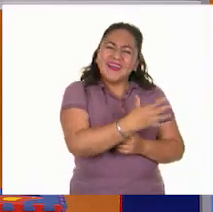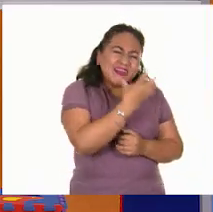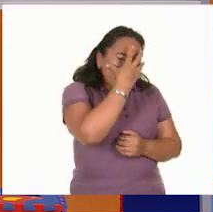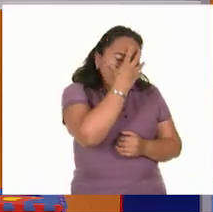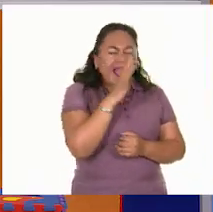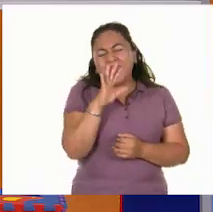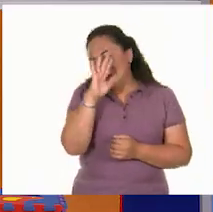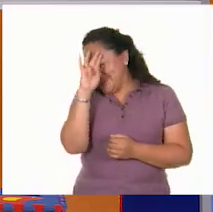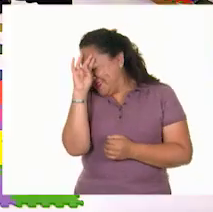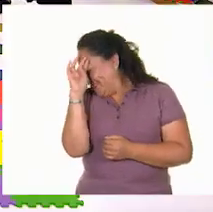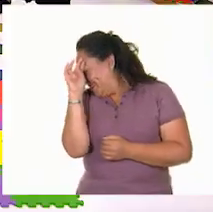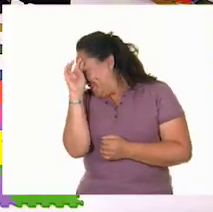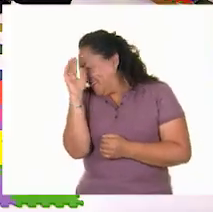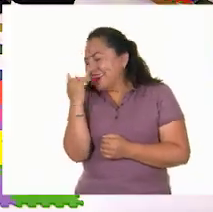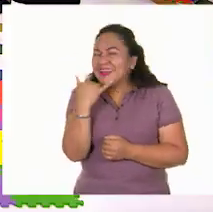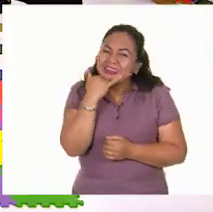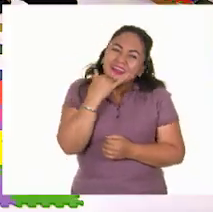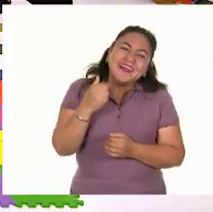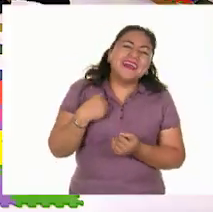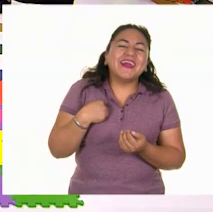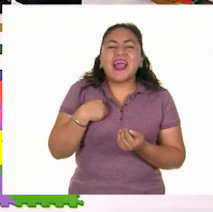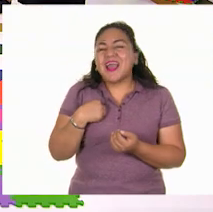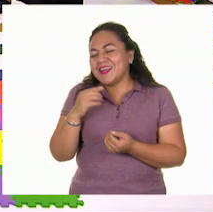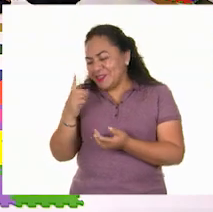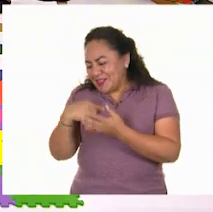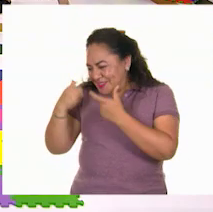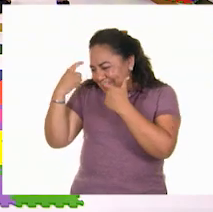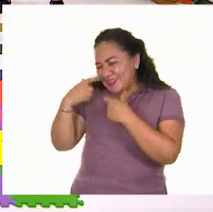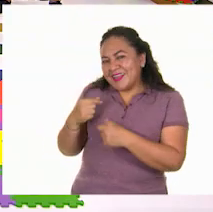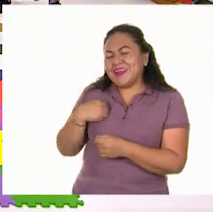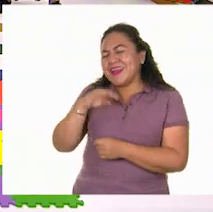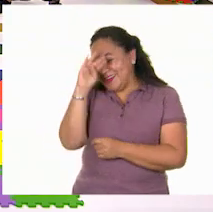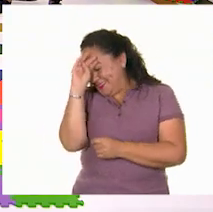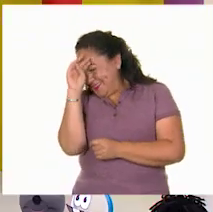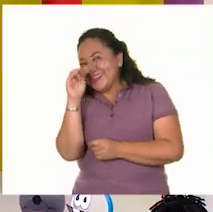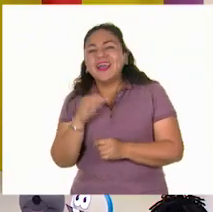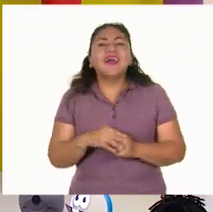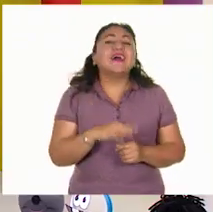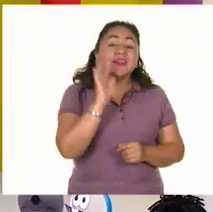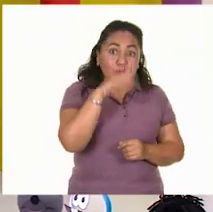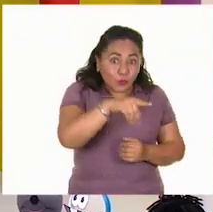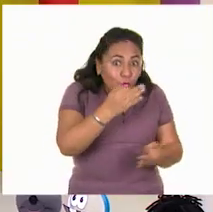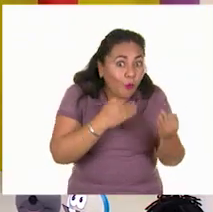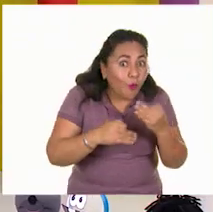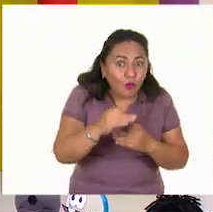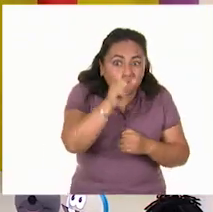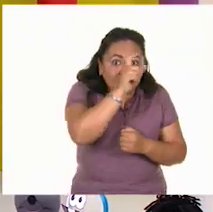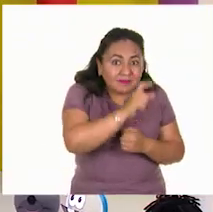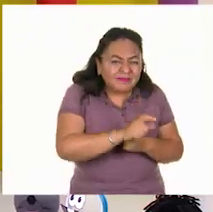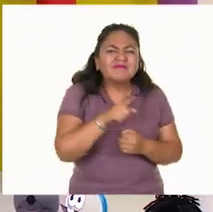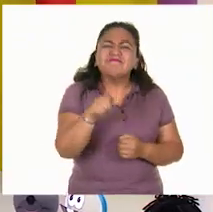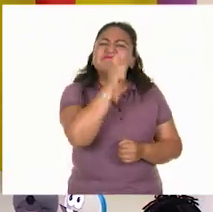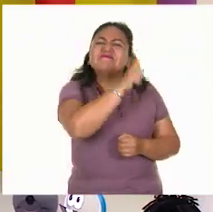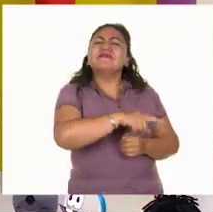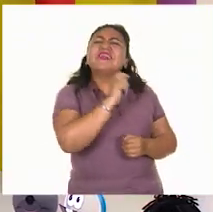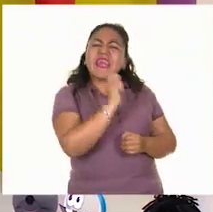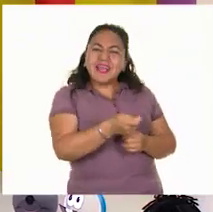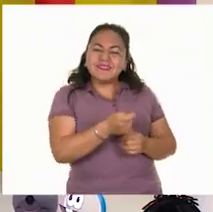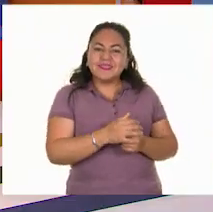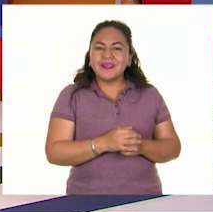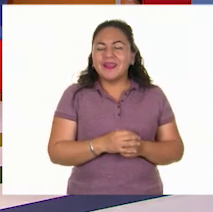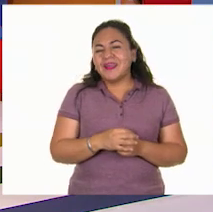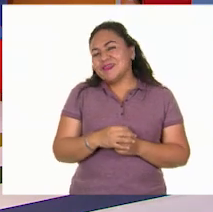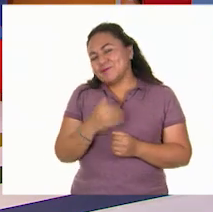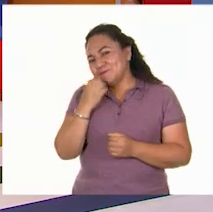abuelita Pencha! Pues es que ahí dice todo lo que yo soy. ¿Todo lo que tú eres? Pues bueno, más o menos. ¿Y qué es todo lo que tú eres?